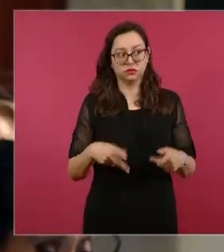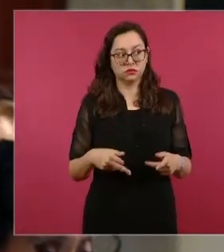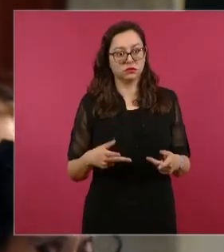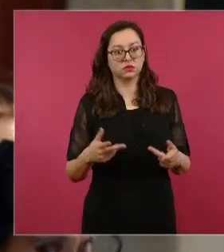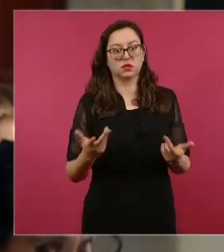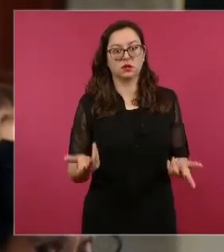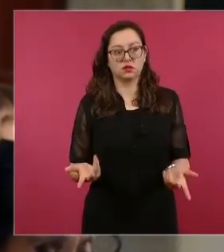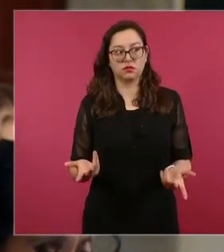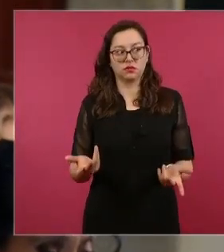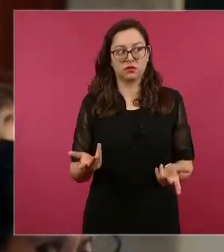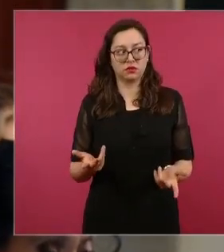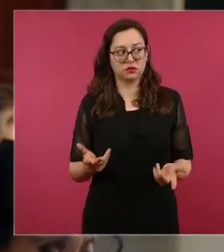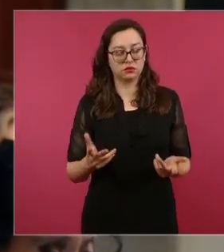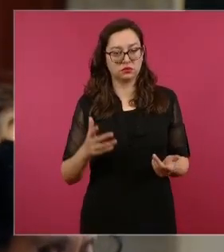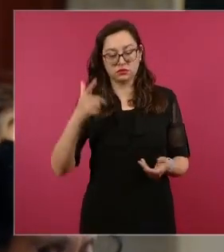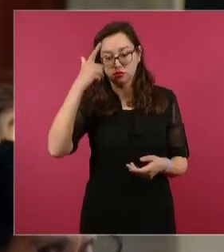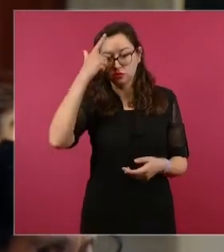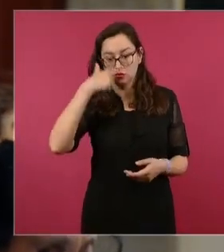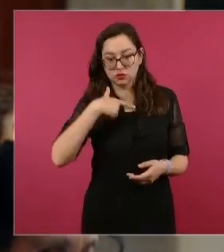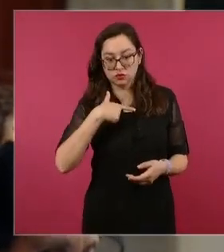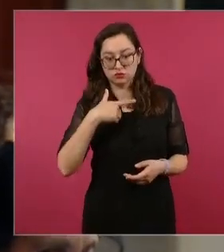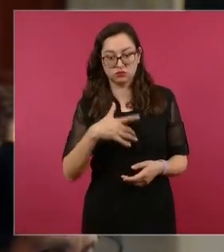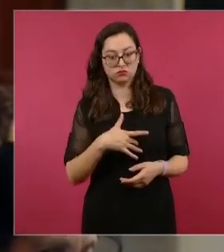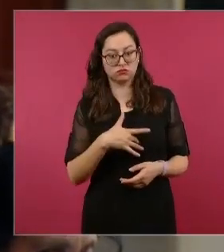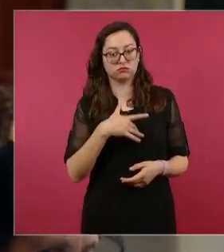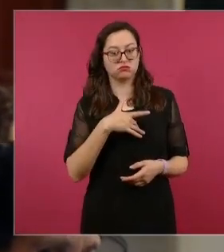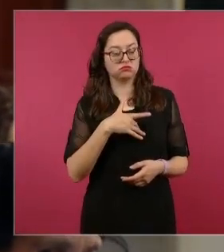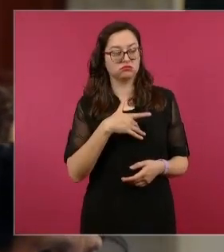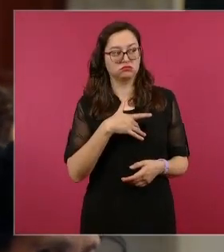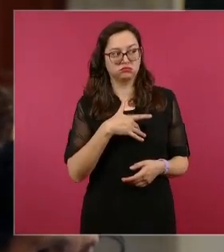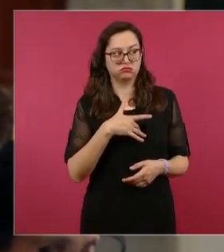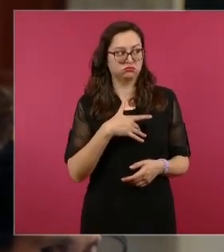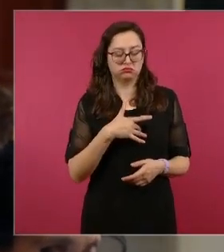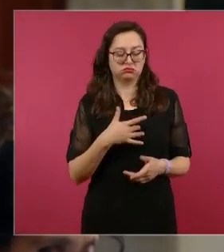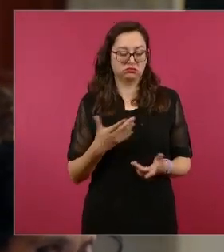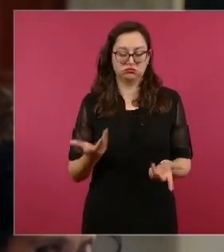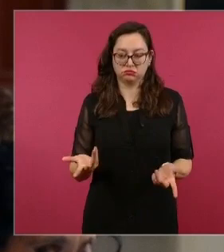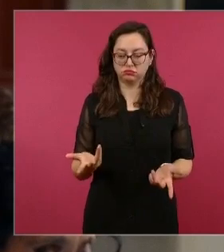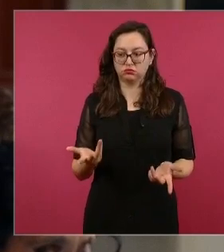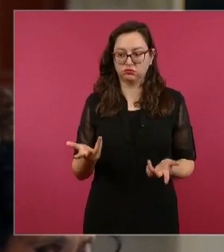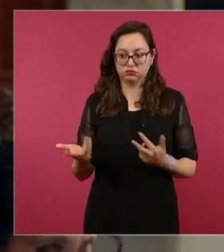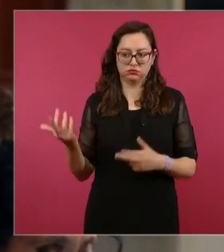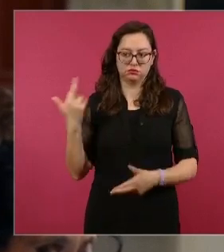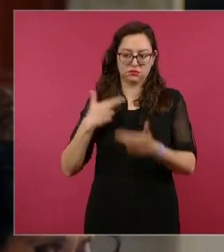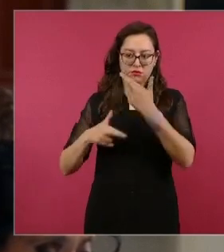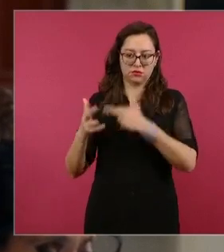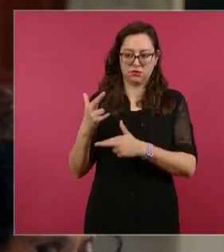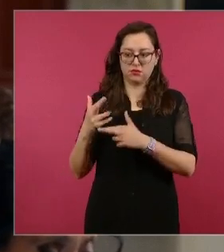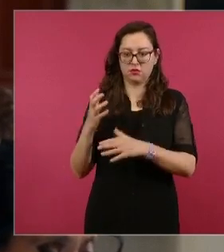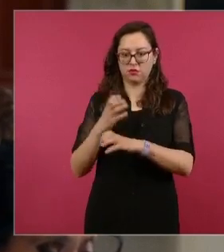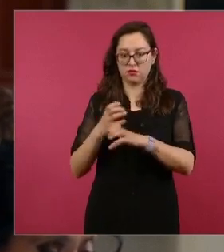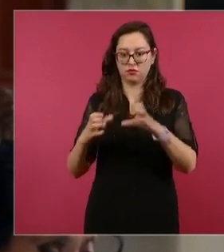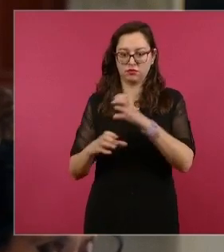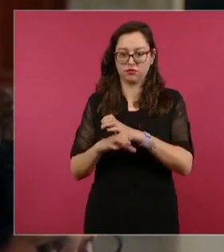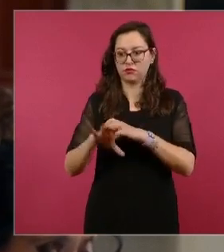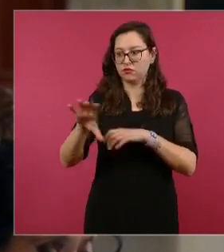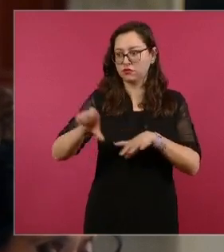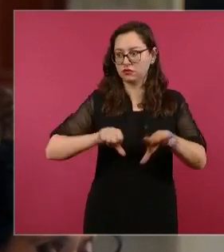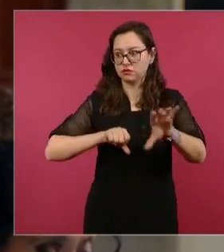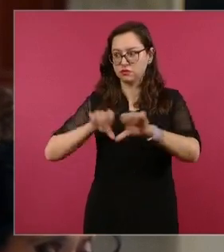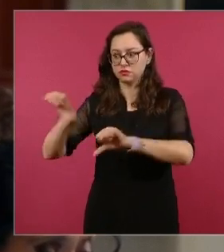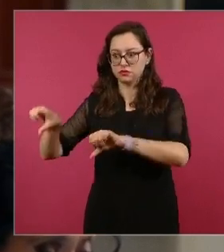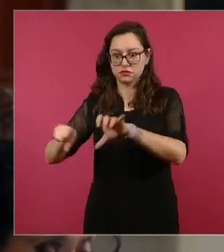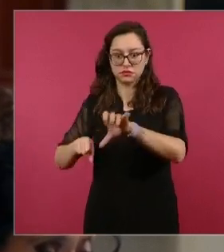terreno, están todavía ahí, lo sacan, vuelven a regresar por sus pertenencias y bueno, no hay atención de